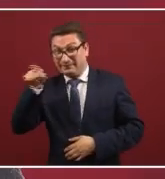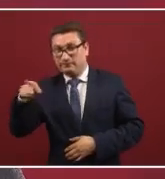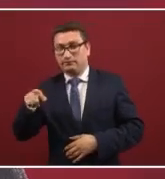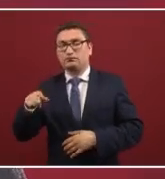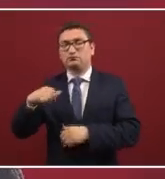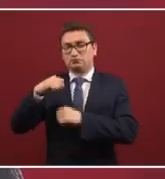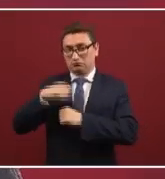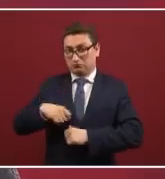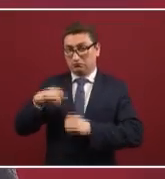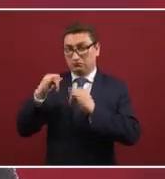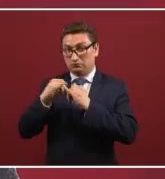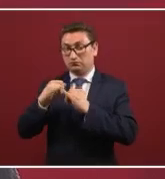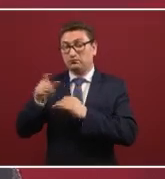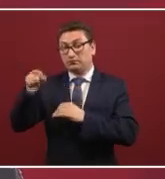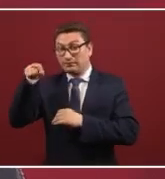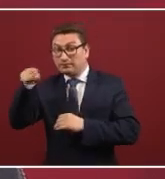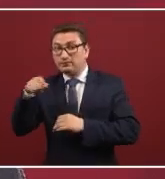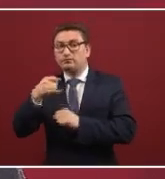ampliamente.